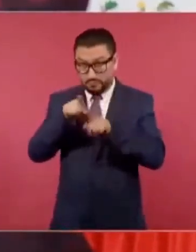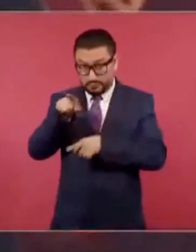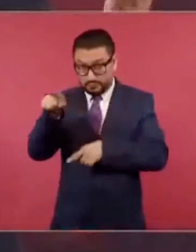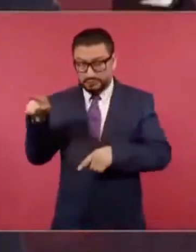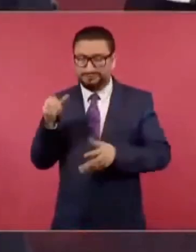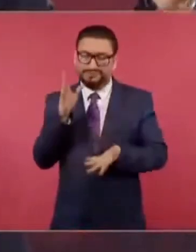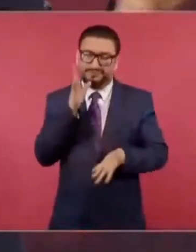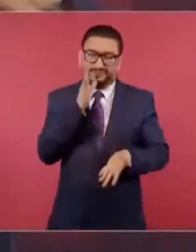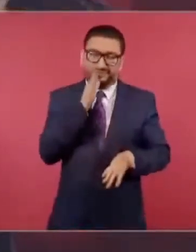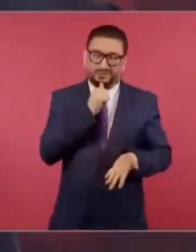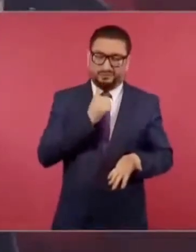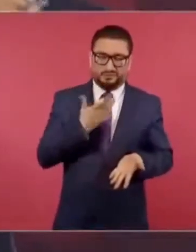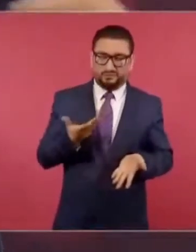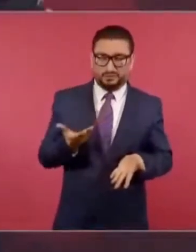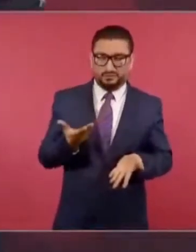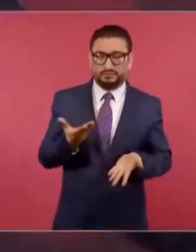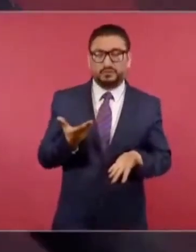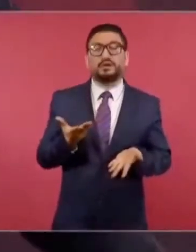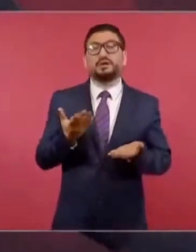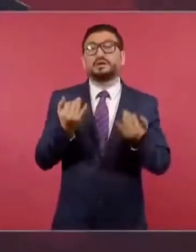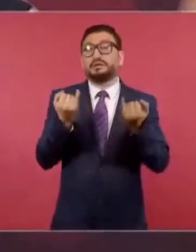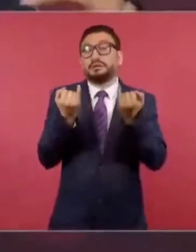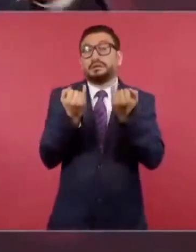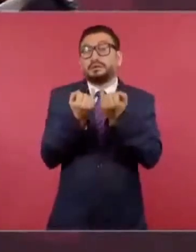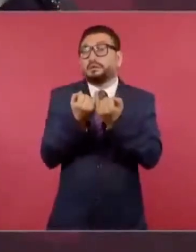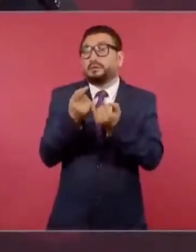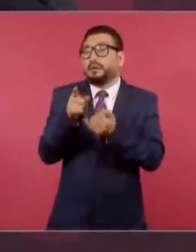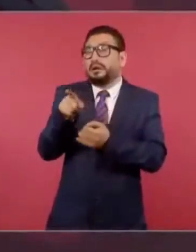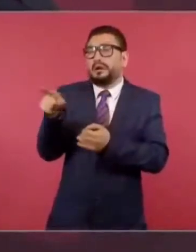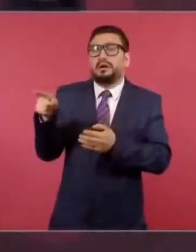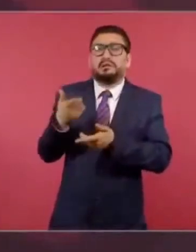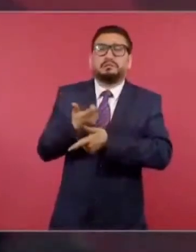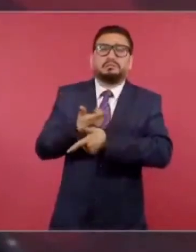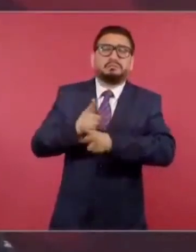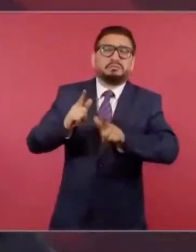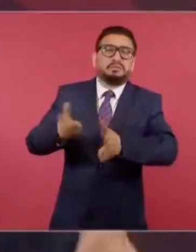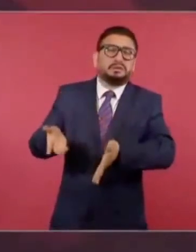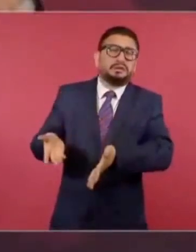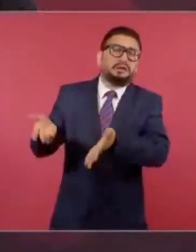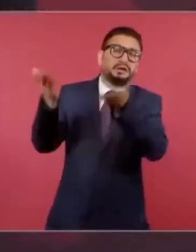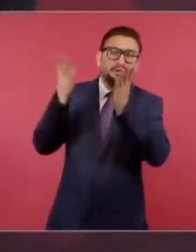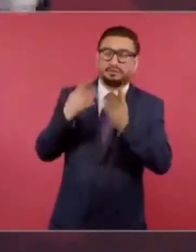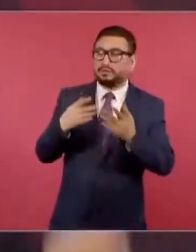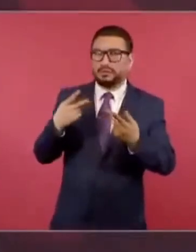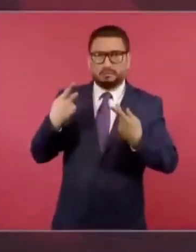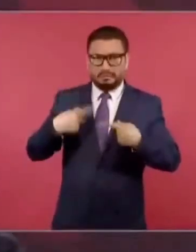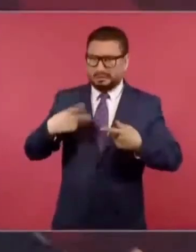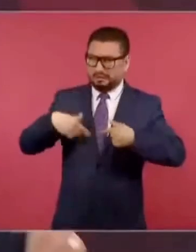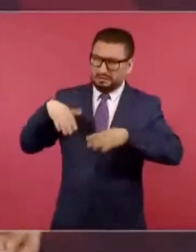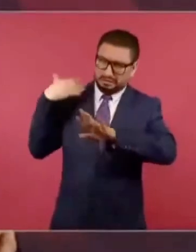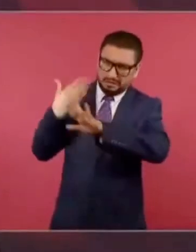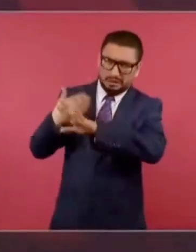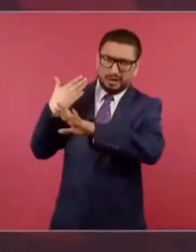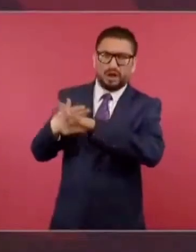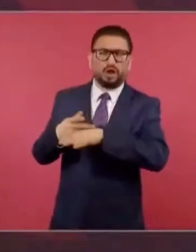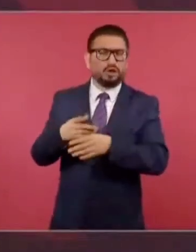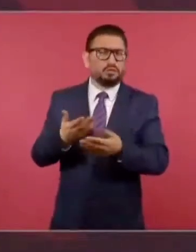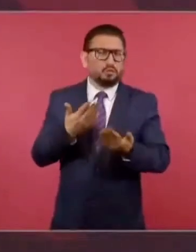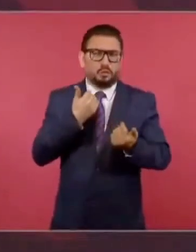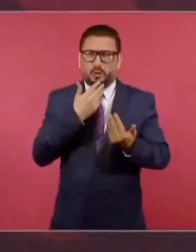y que además son libres, nadie es perseguido, nadie es censurado.